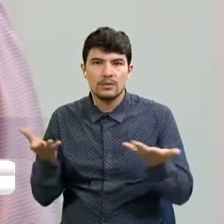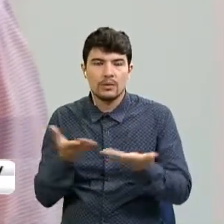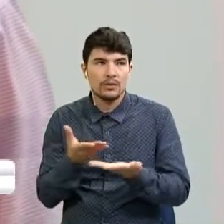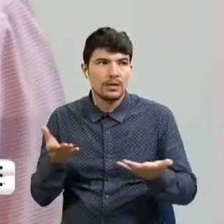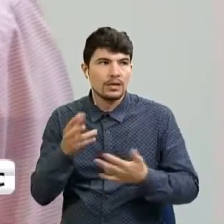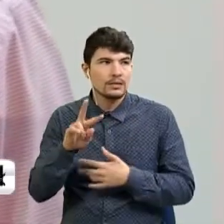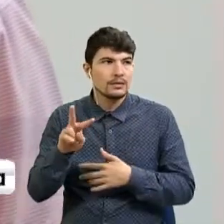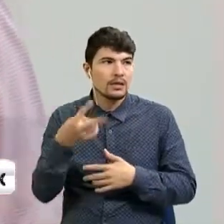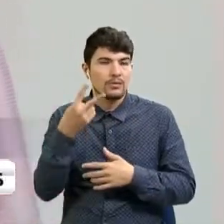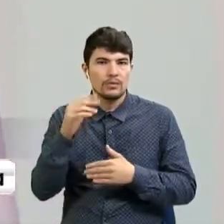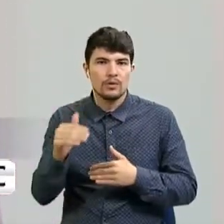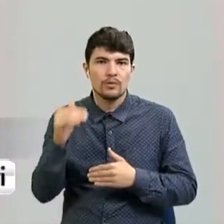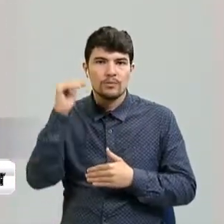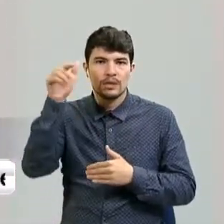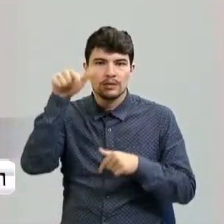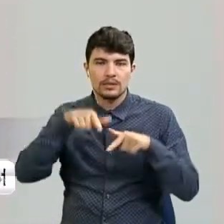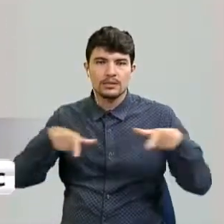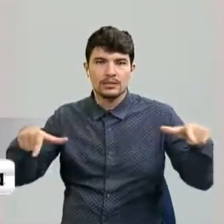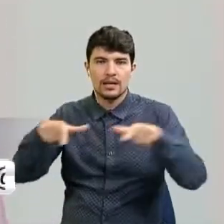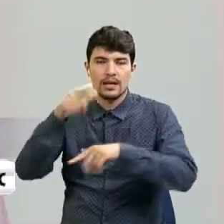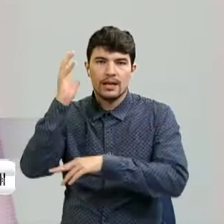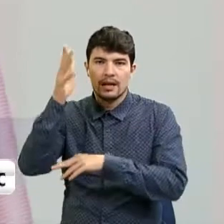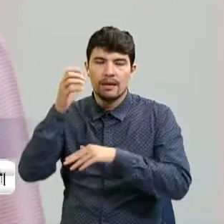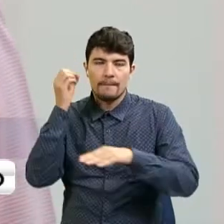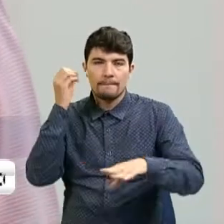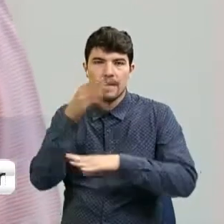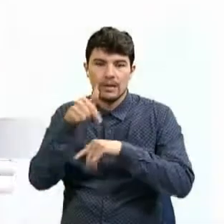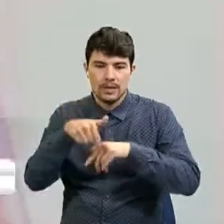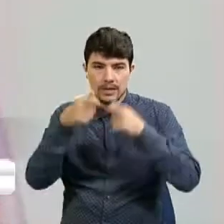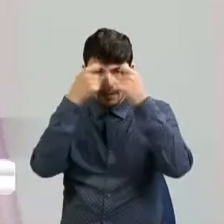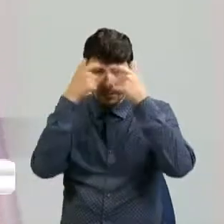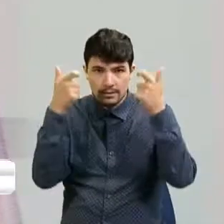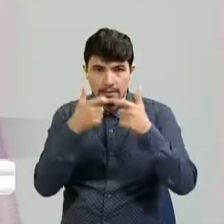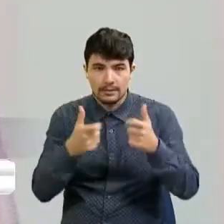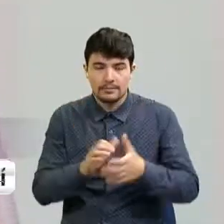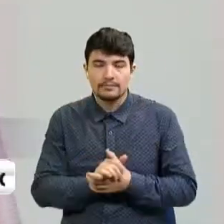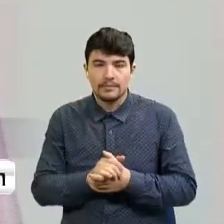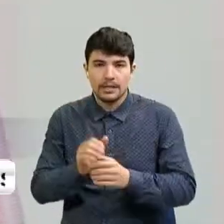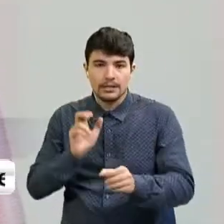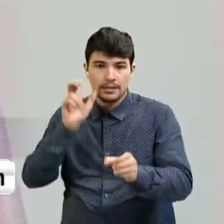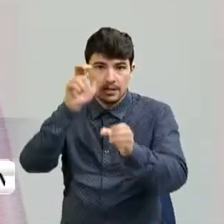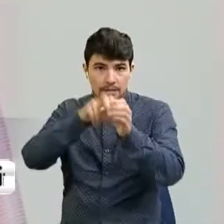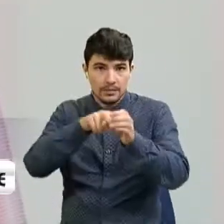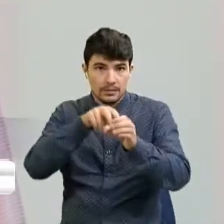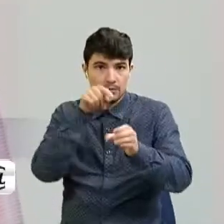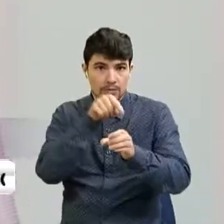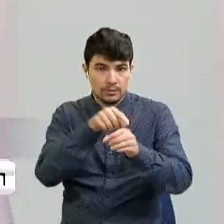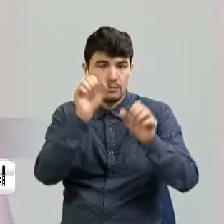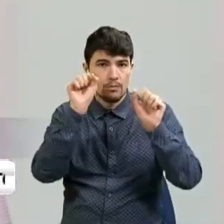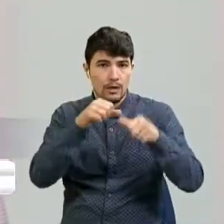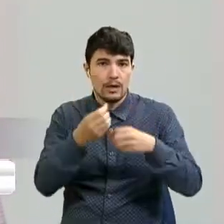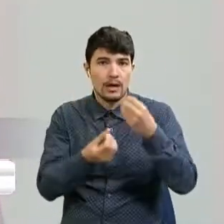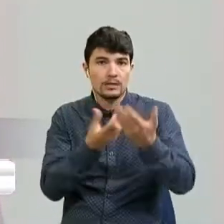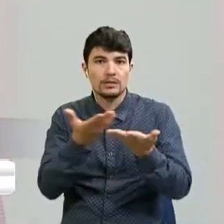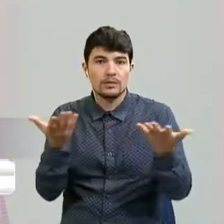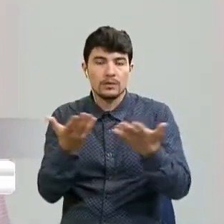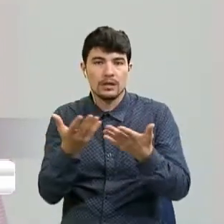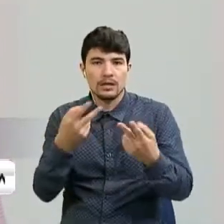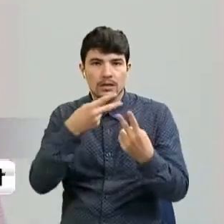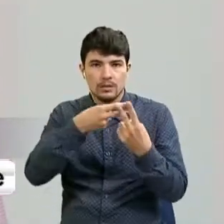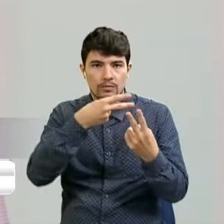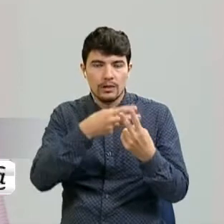el segundo piso en la sala de conferencias del Banco de la República. La inscripción podrían hacerlo a través del